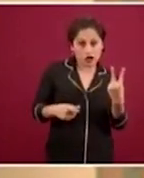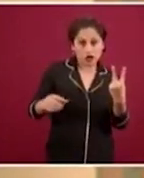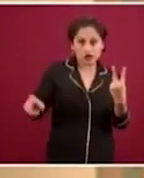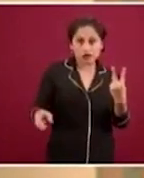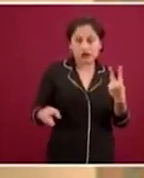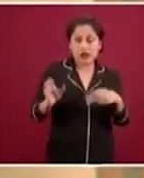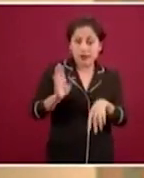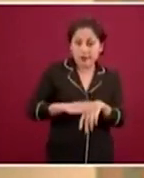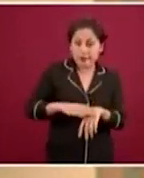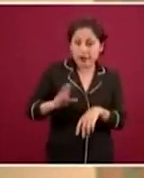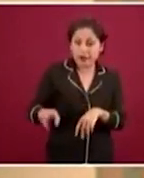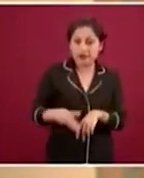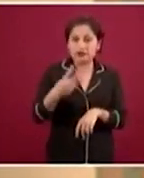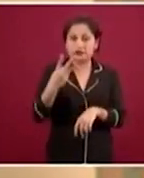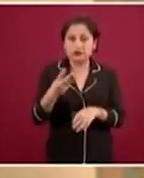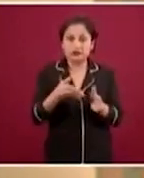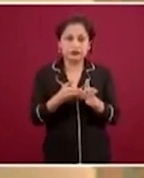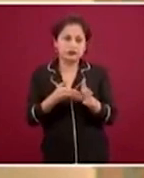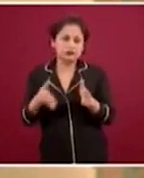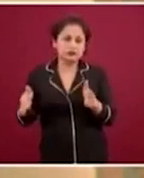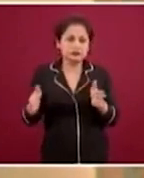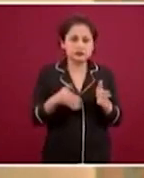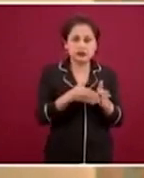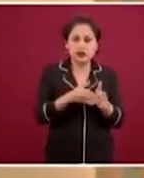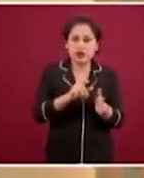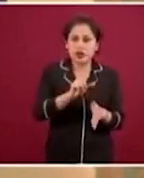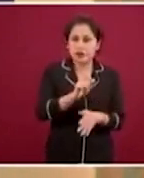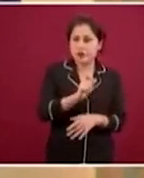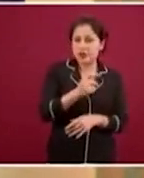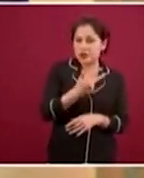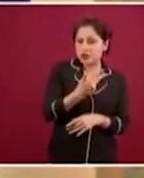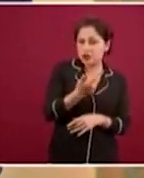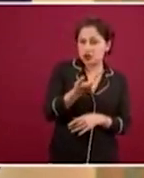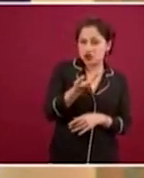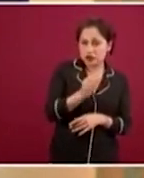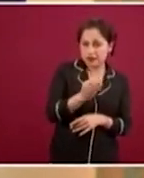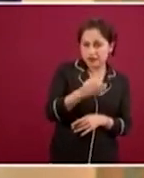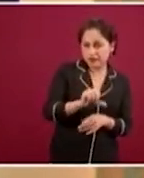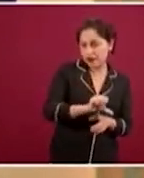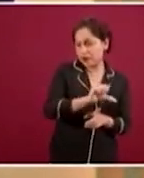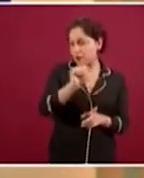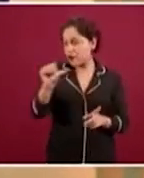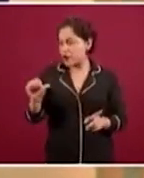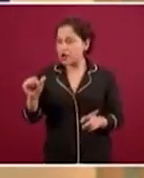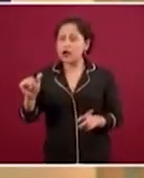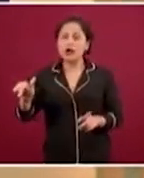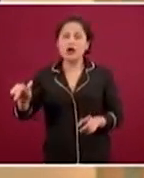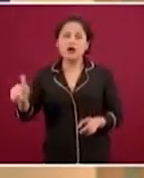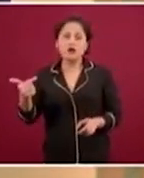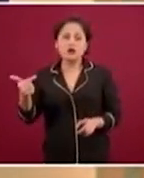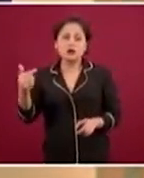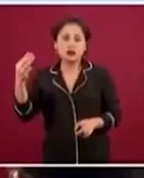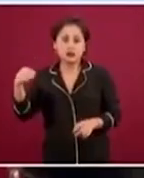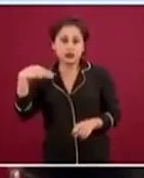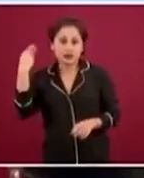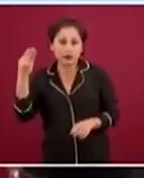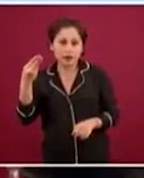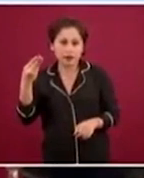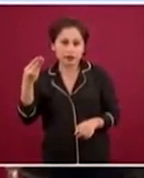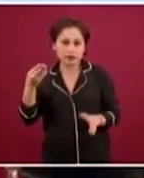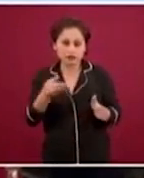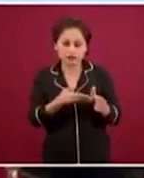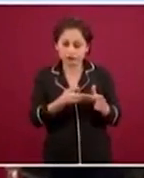daban de manera esporádica entre el 28 de febrero y el 12 de marzo y el 13 de marzo